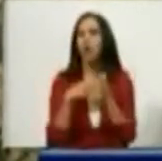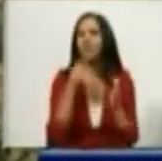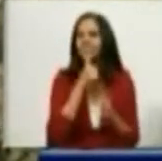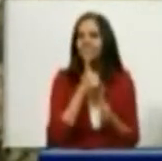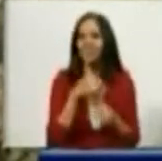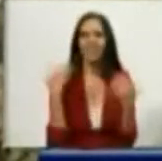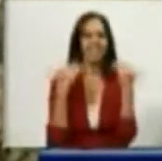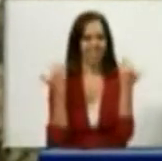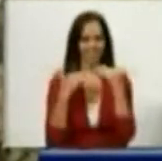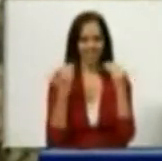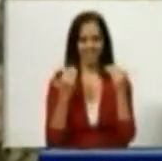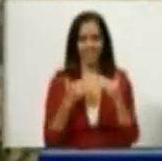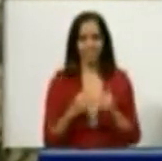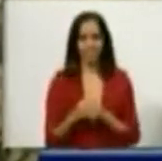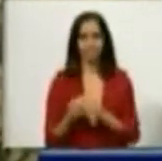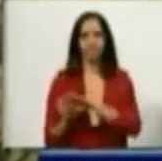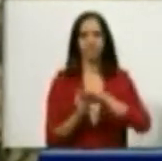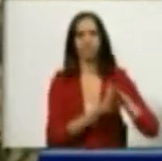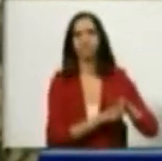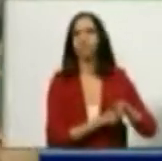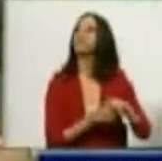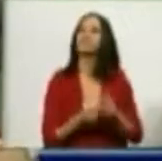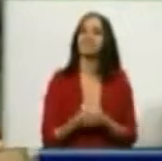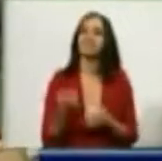general de brigada Fernández